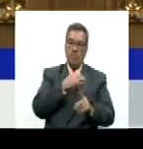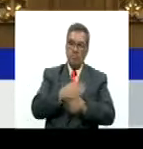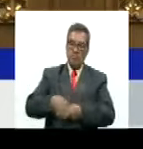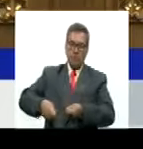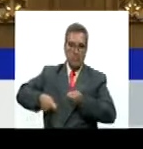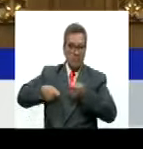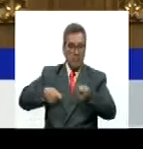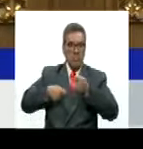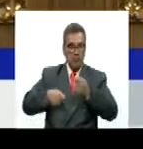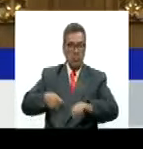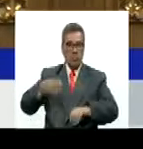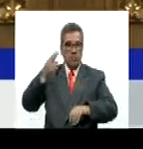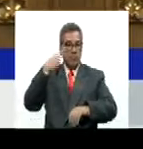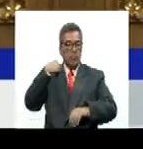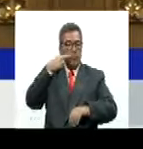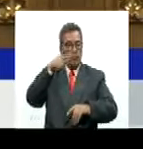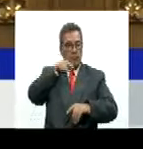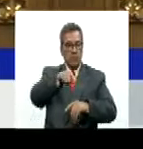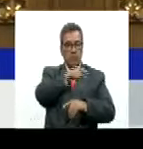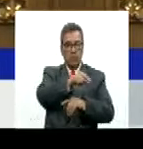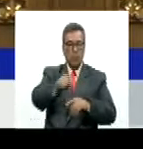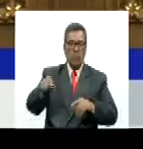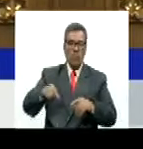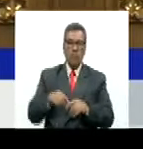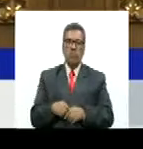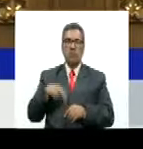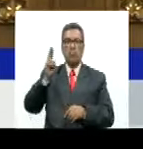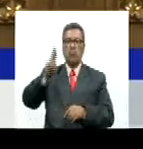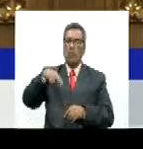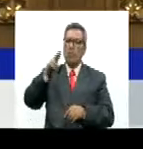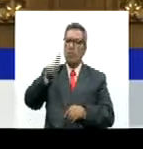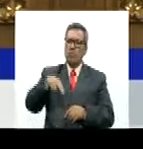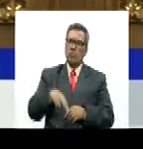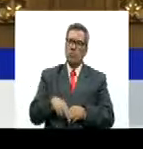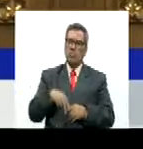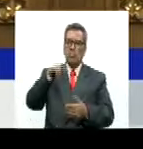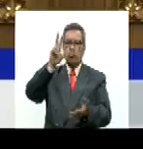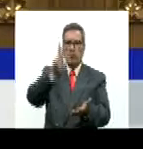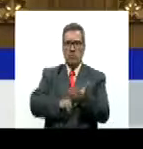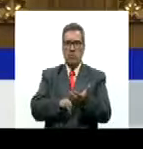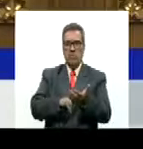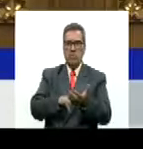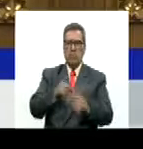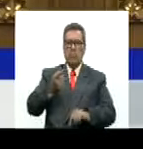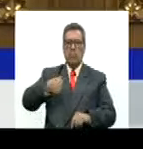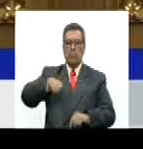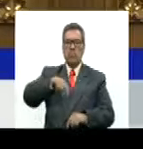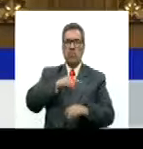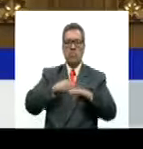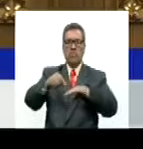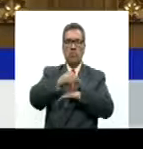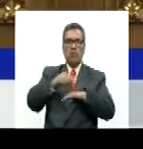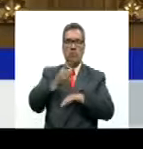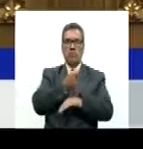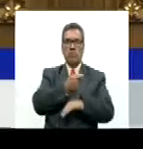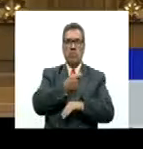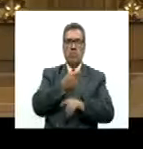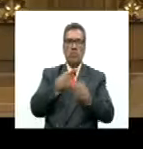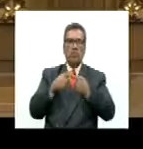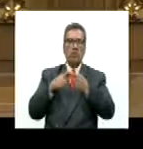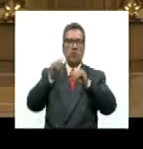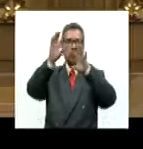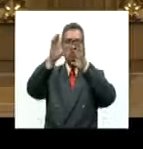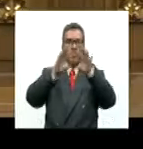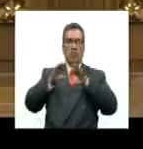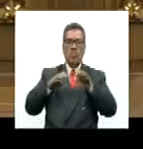y el racismo, que jamás aceptaremos que ningún gobierno extranjero o